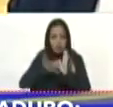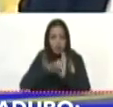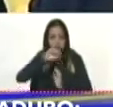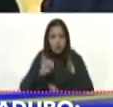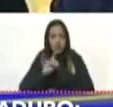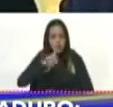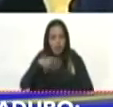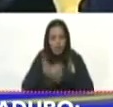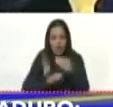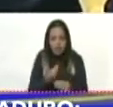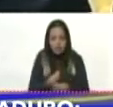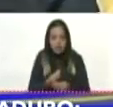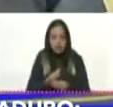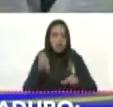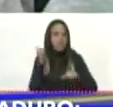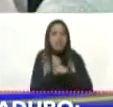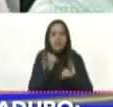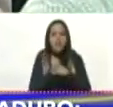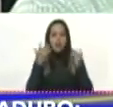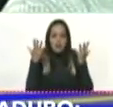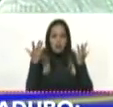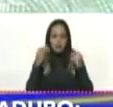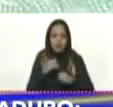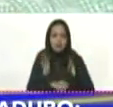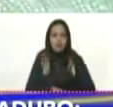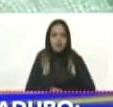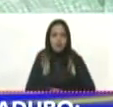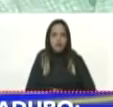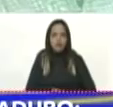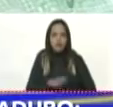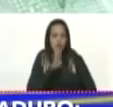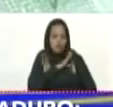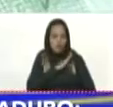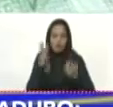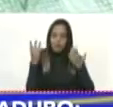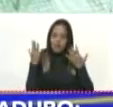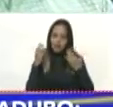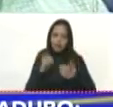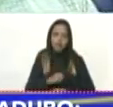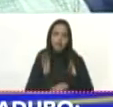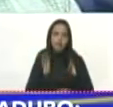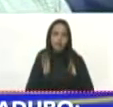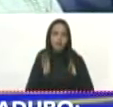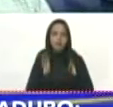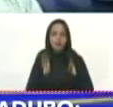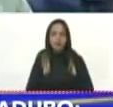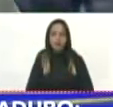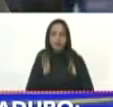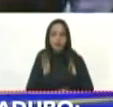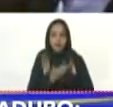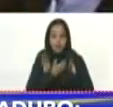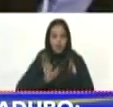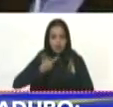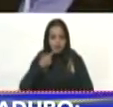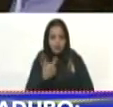productores, trabajan con sus manos, con sus propias manos. Esto quiere decir